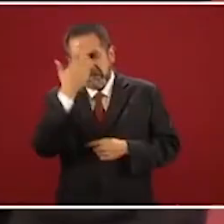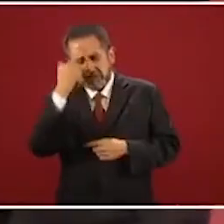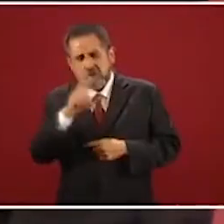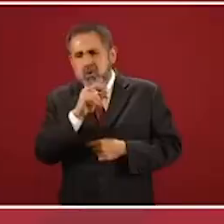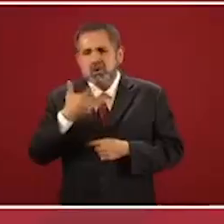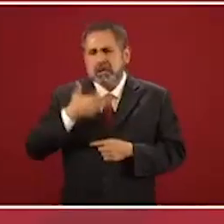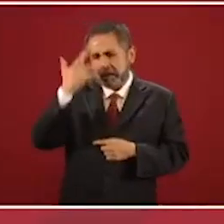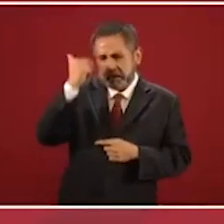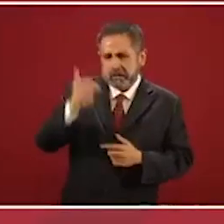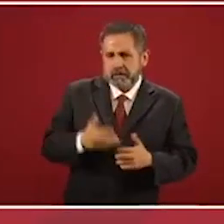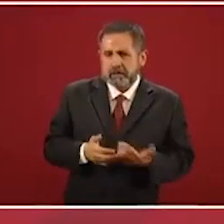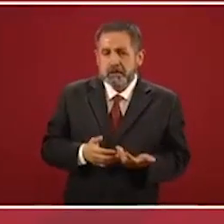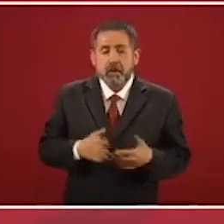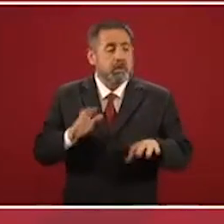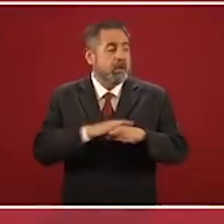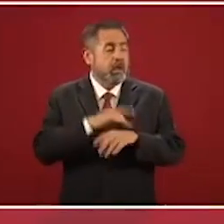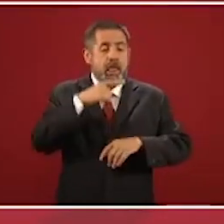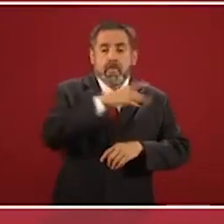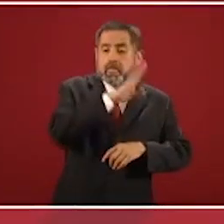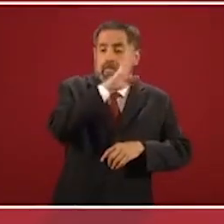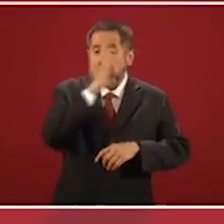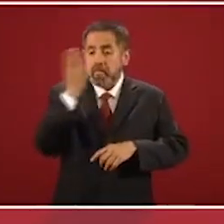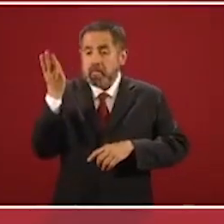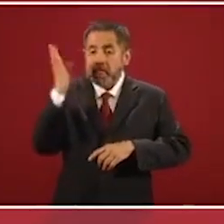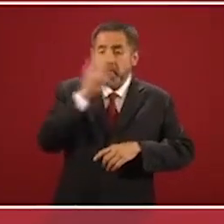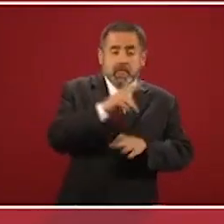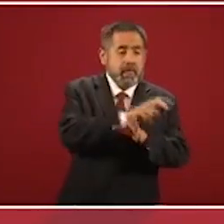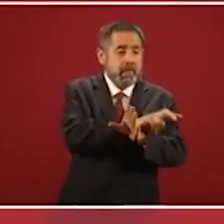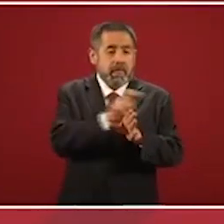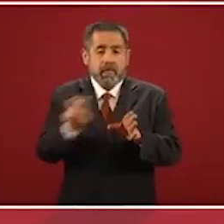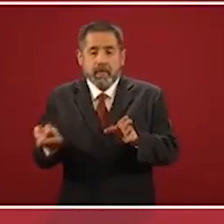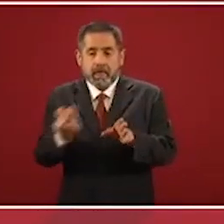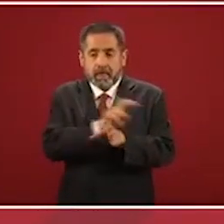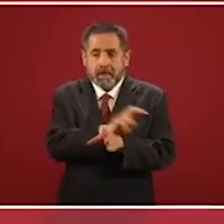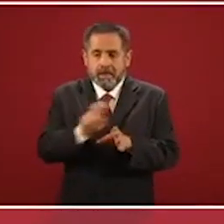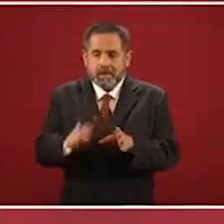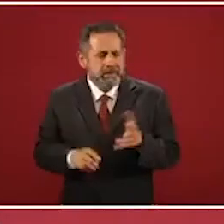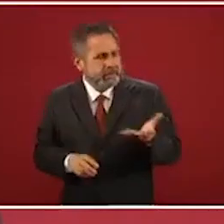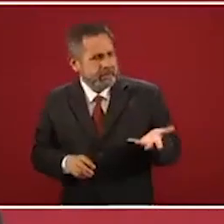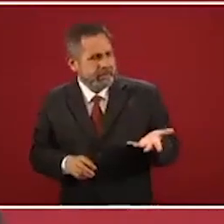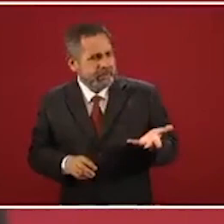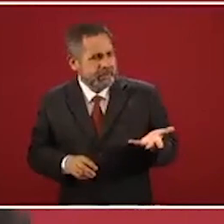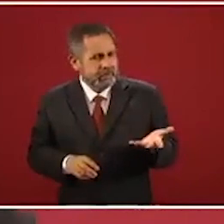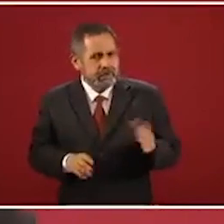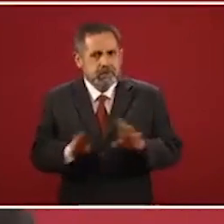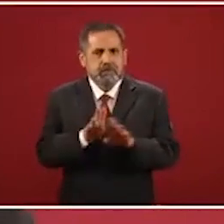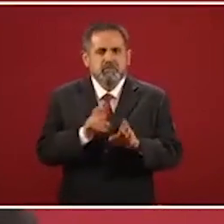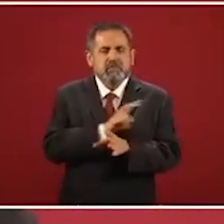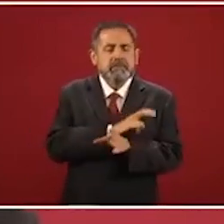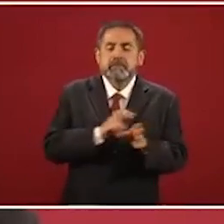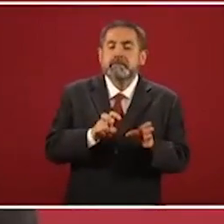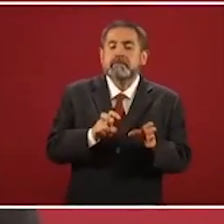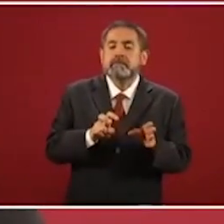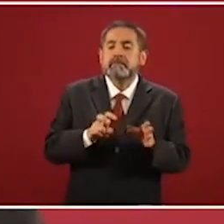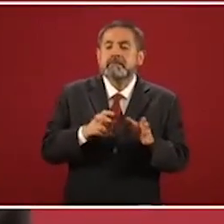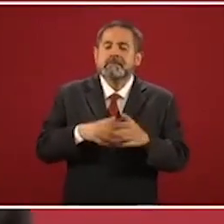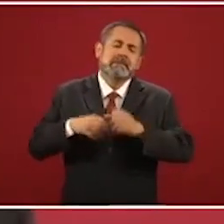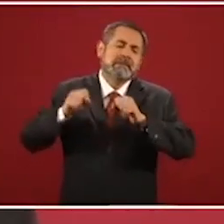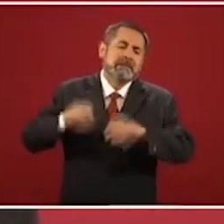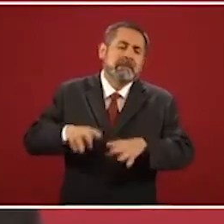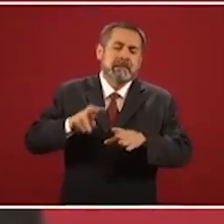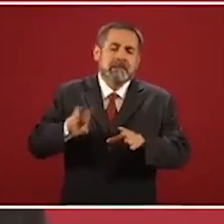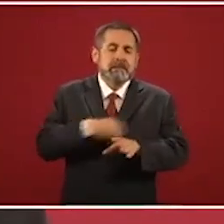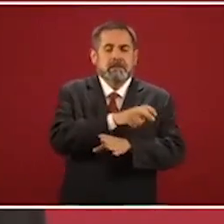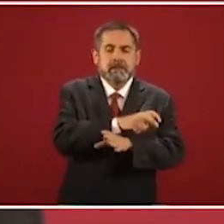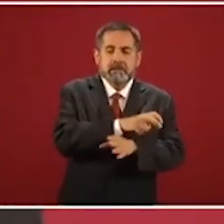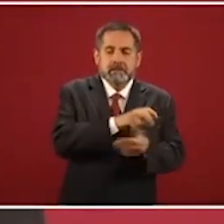próximos eeuu enviará a mexico los 2.7 millones de frascos del antígeno de astrazéneca comprometido la semana pasada luego